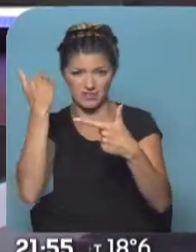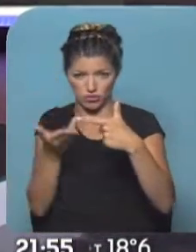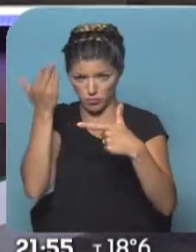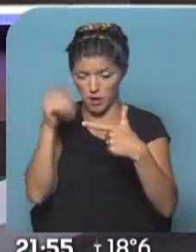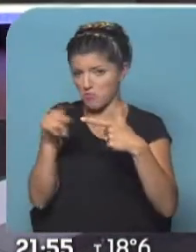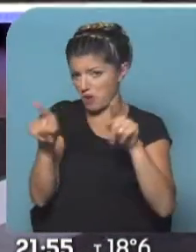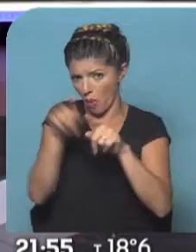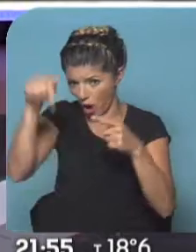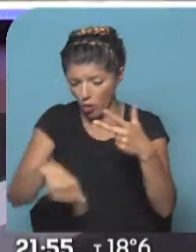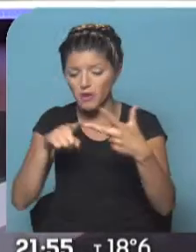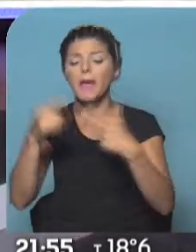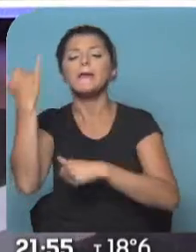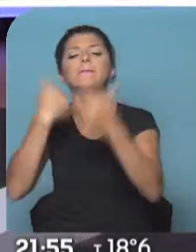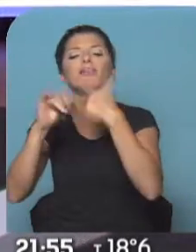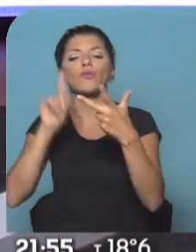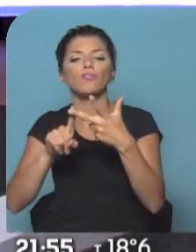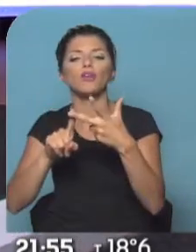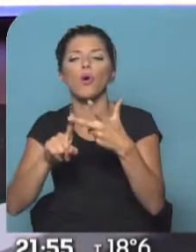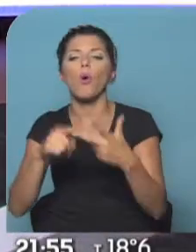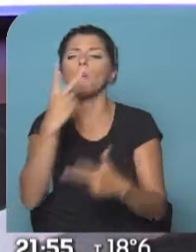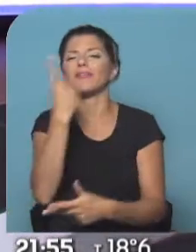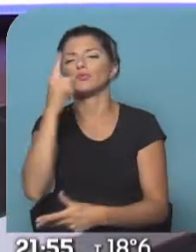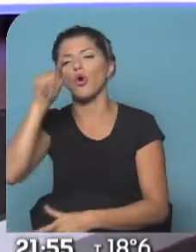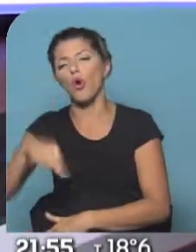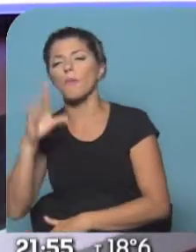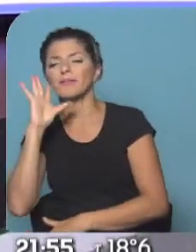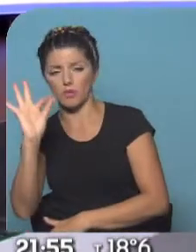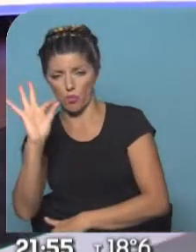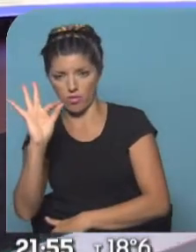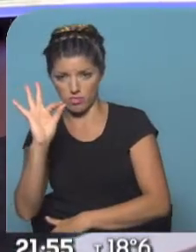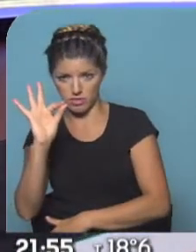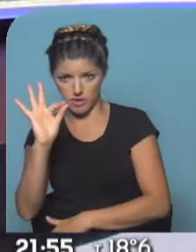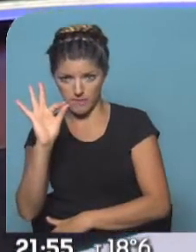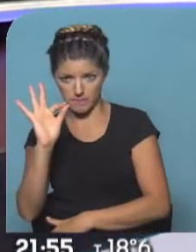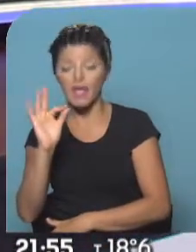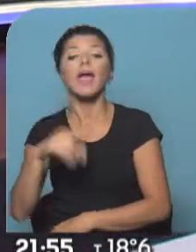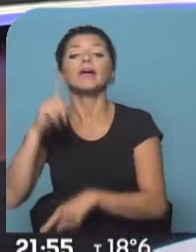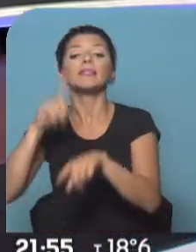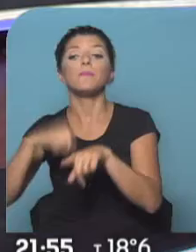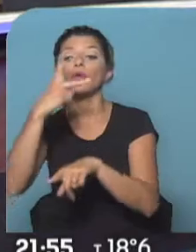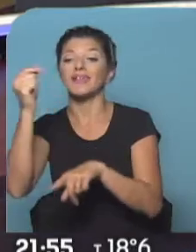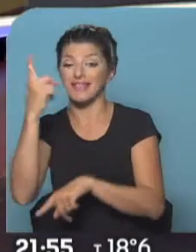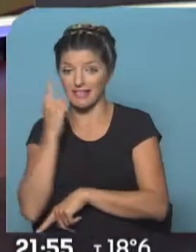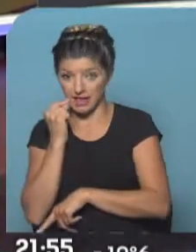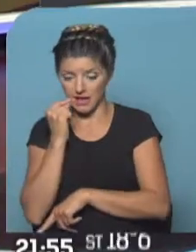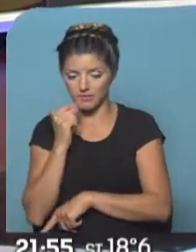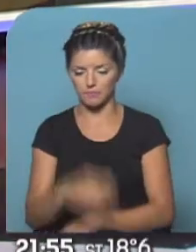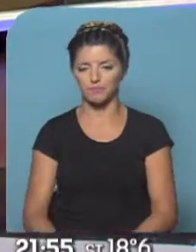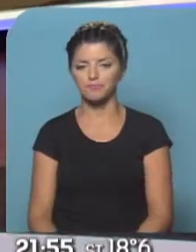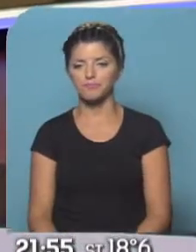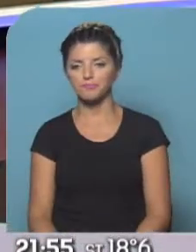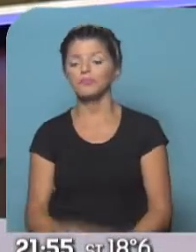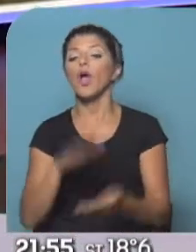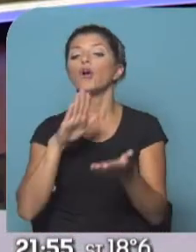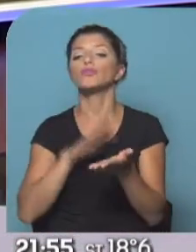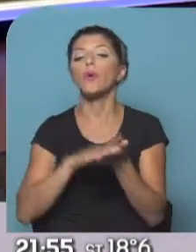y los plazos fijos, que se mantienen aproximadamente en un 21,5% en promedio para colocaciones a 30 días. Vamos ahora a las divisas,